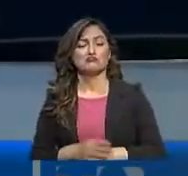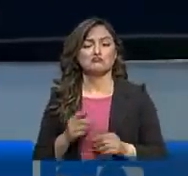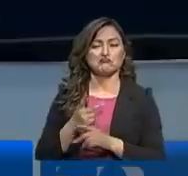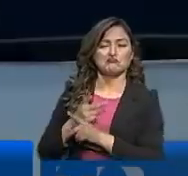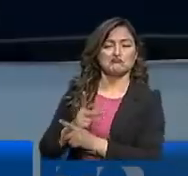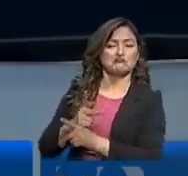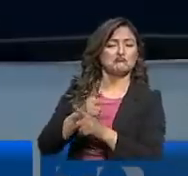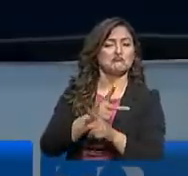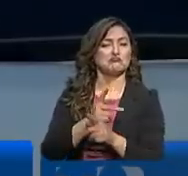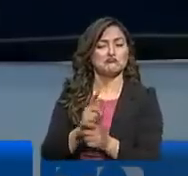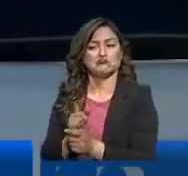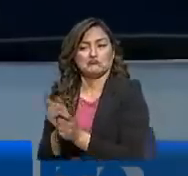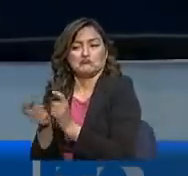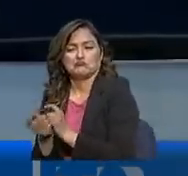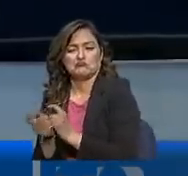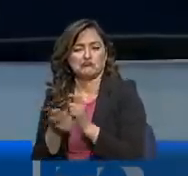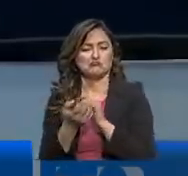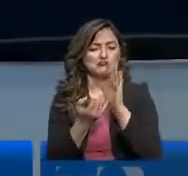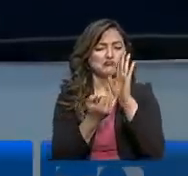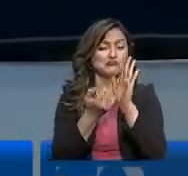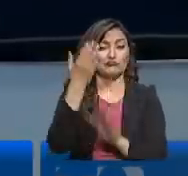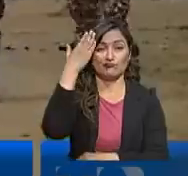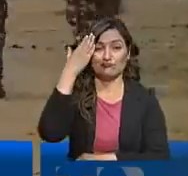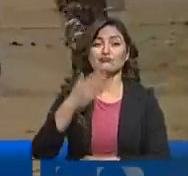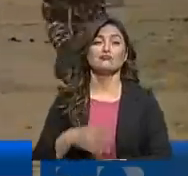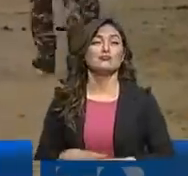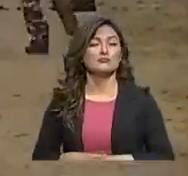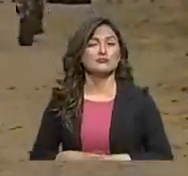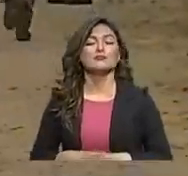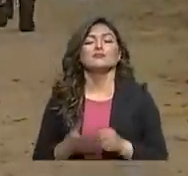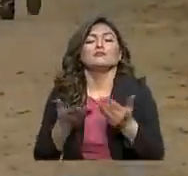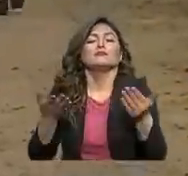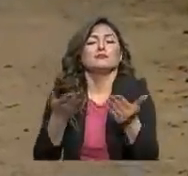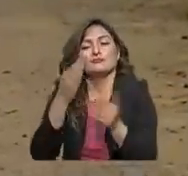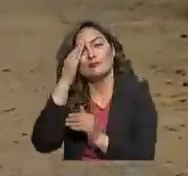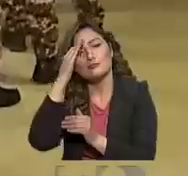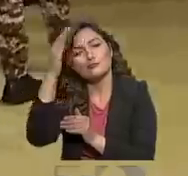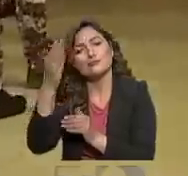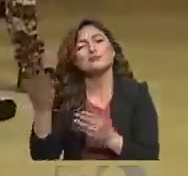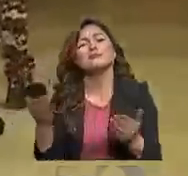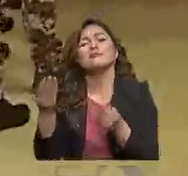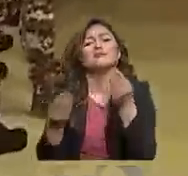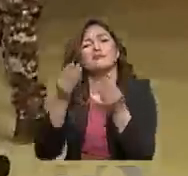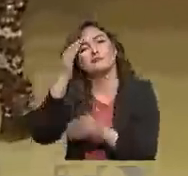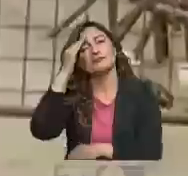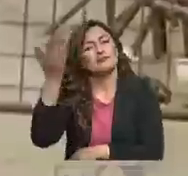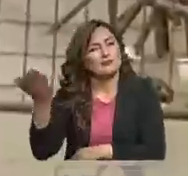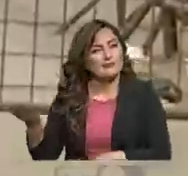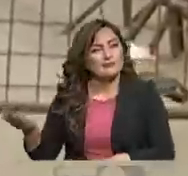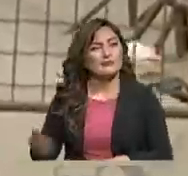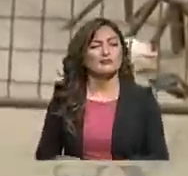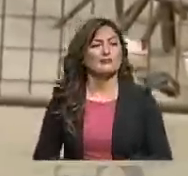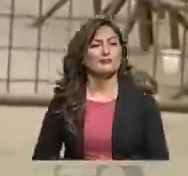protegidos, están identificados hasta cierta manera. Pero ¿dónde están los guías cuando todo esto sucede? Pero no se les